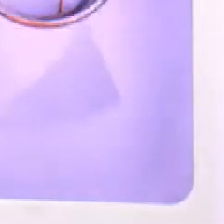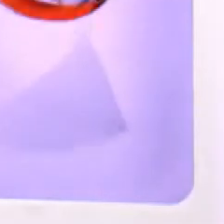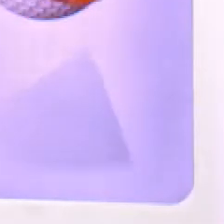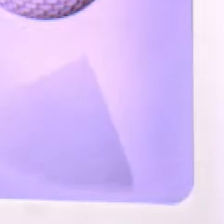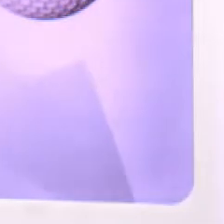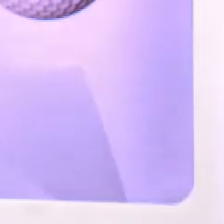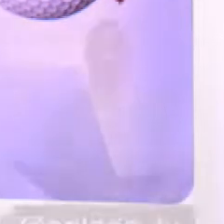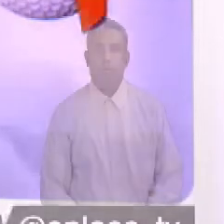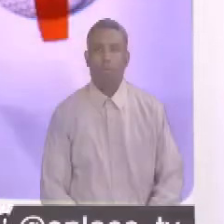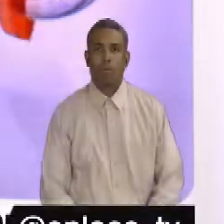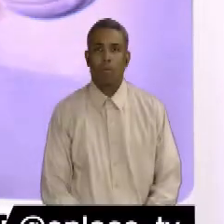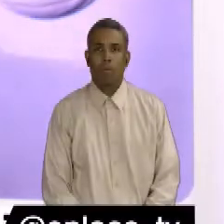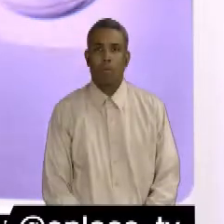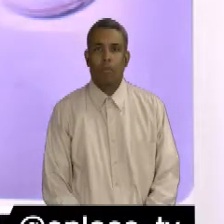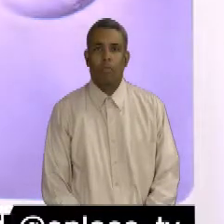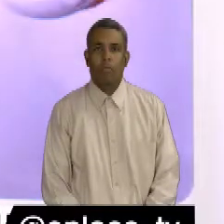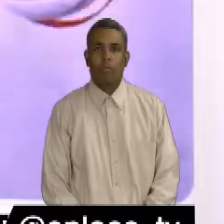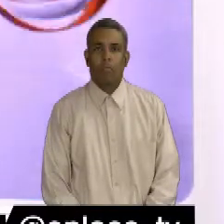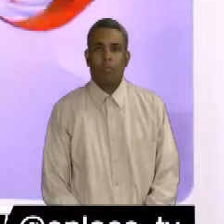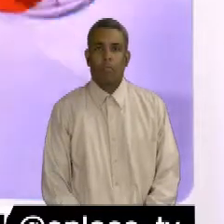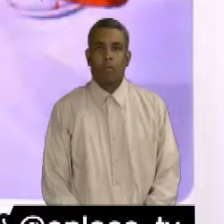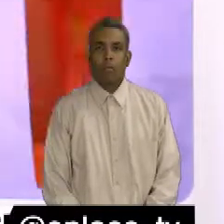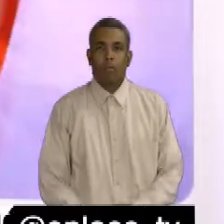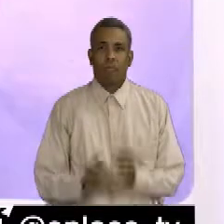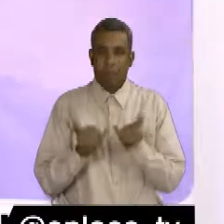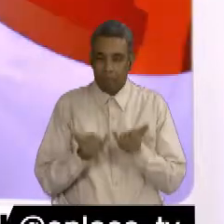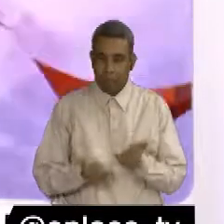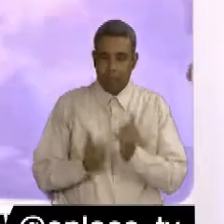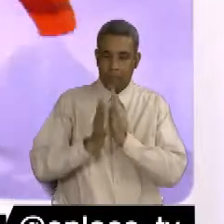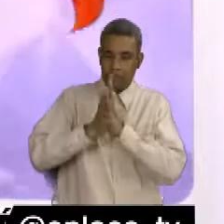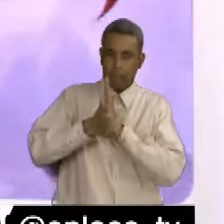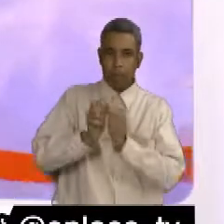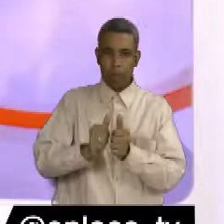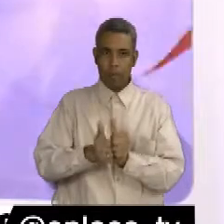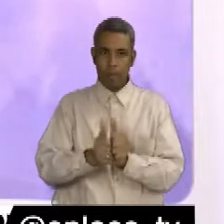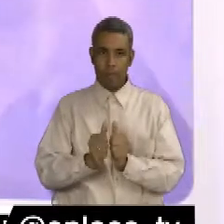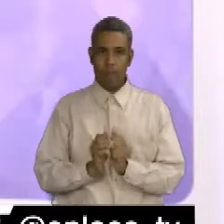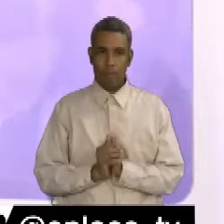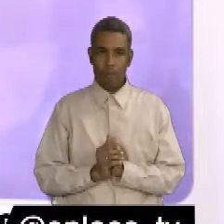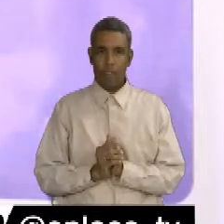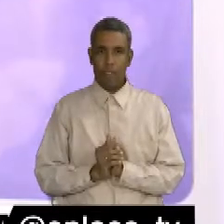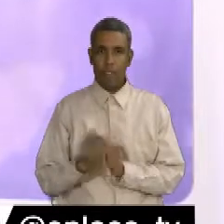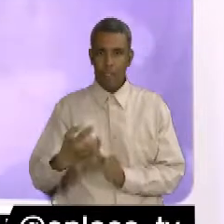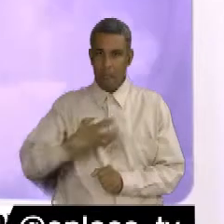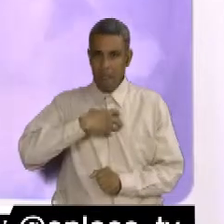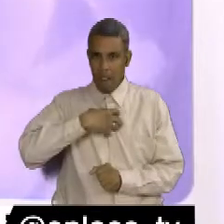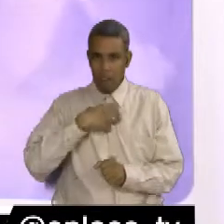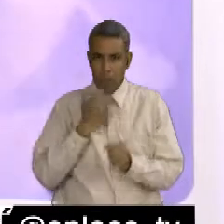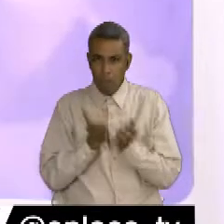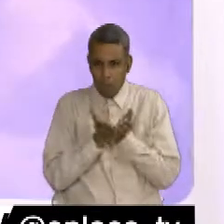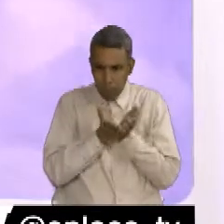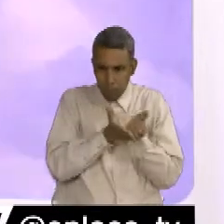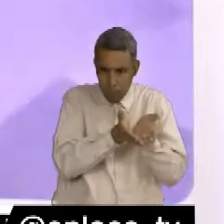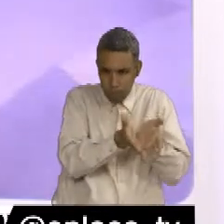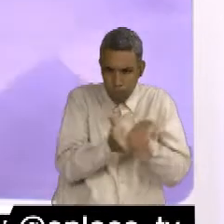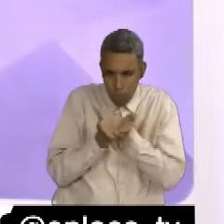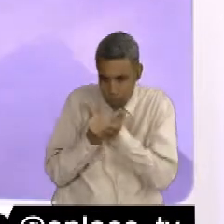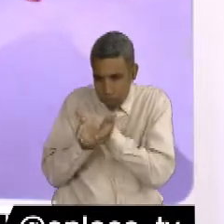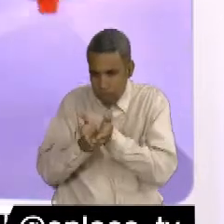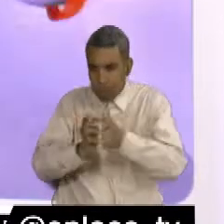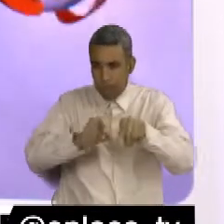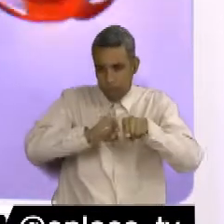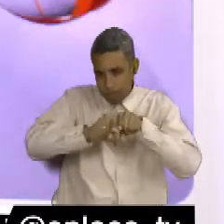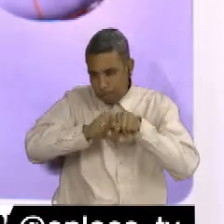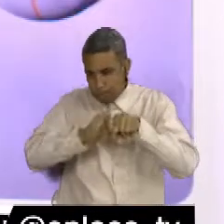Minutos del mediodía y ya está aquí toda la información deportiva. Se realizó la segunda válida nacional de motonáutica que trajo a los mejores exponentes de